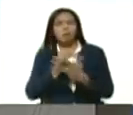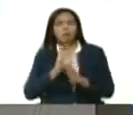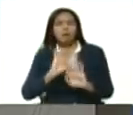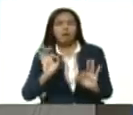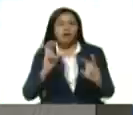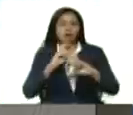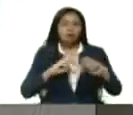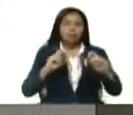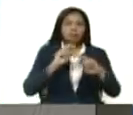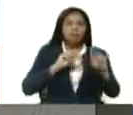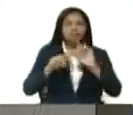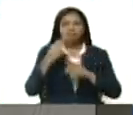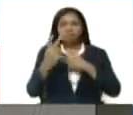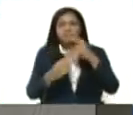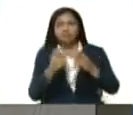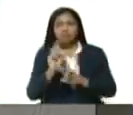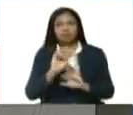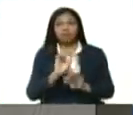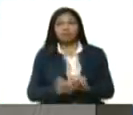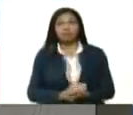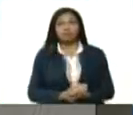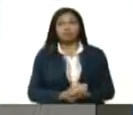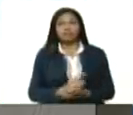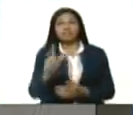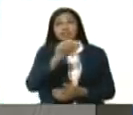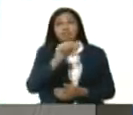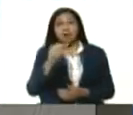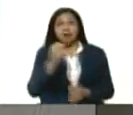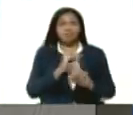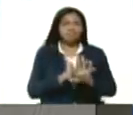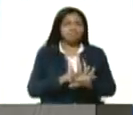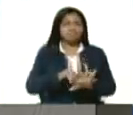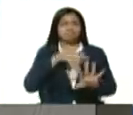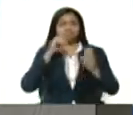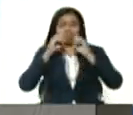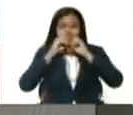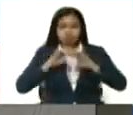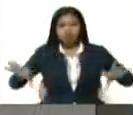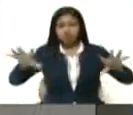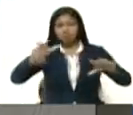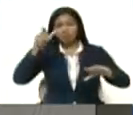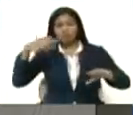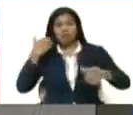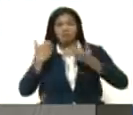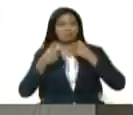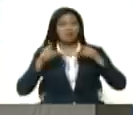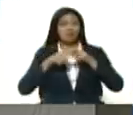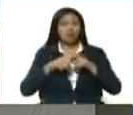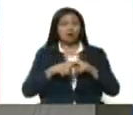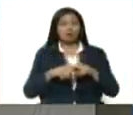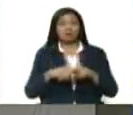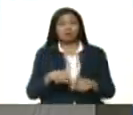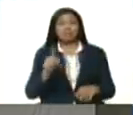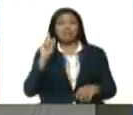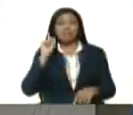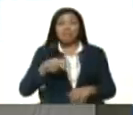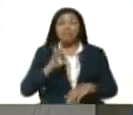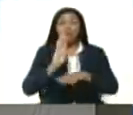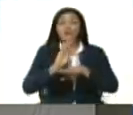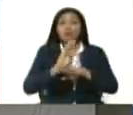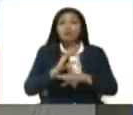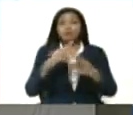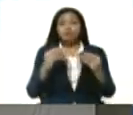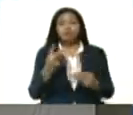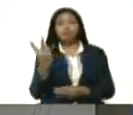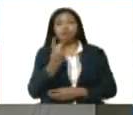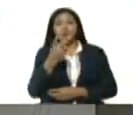pesquisaje. En semanas tenemos miles de casos en Venezuela. En semanas. Fíjense cómo dos